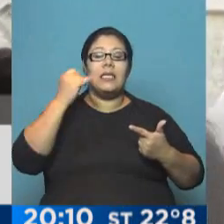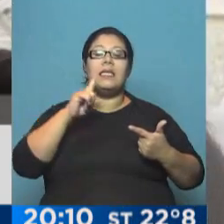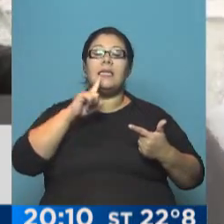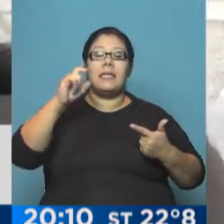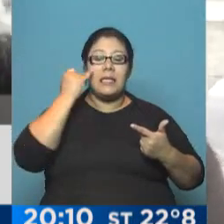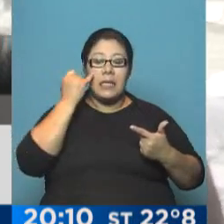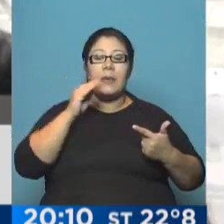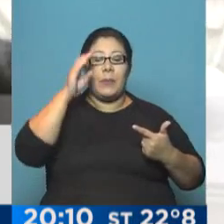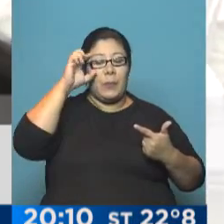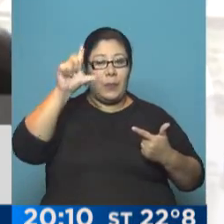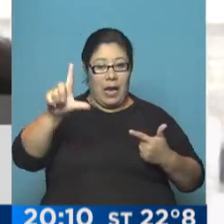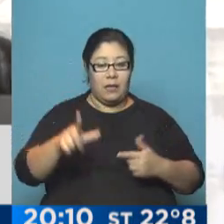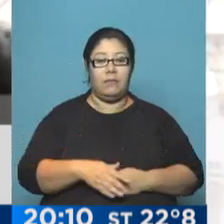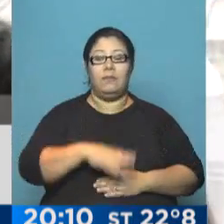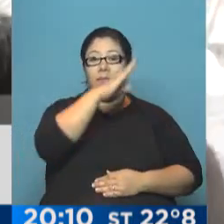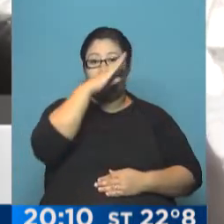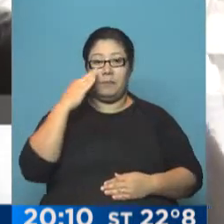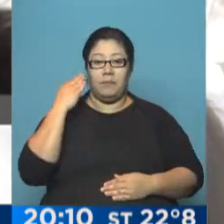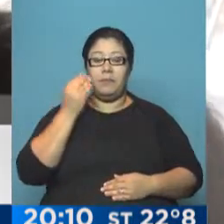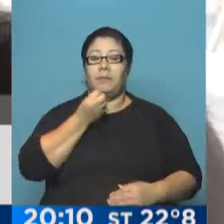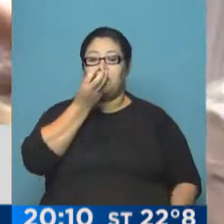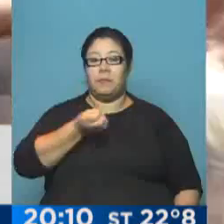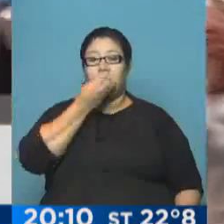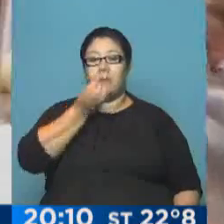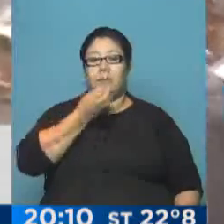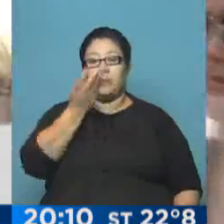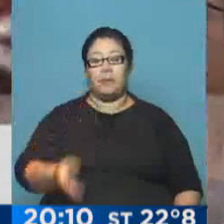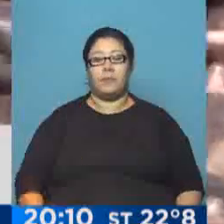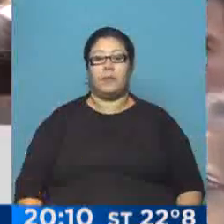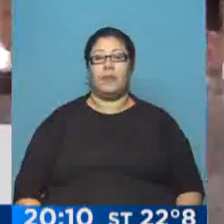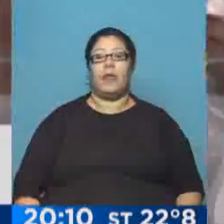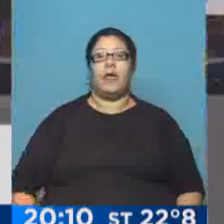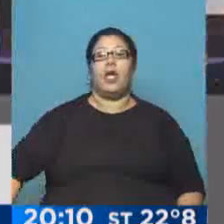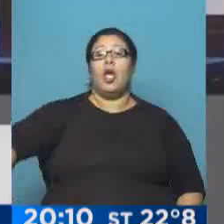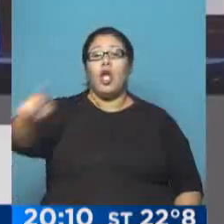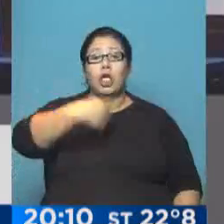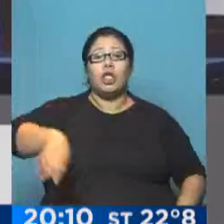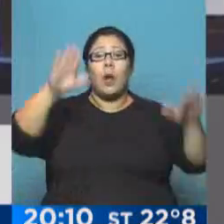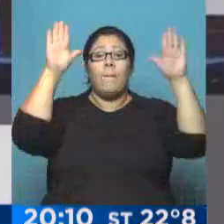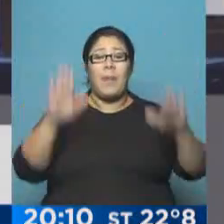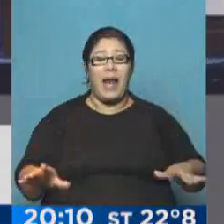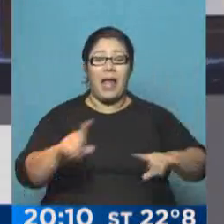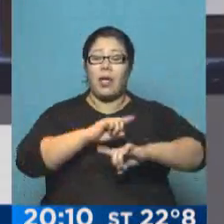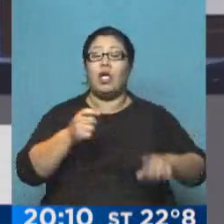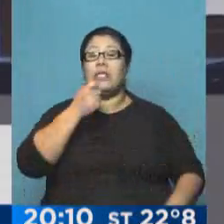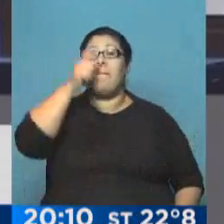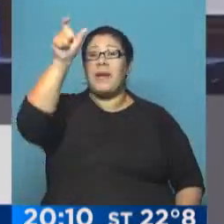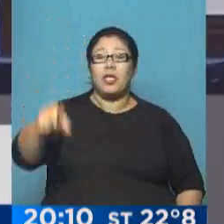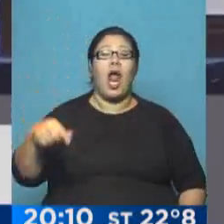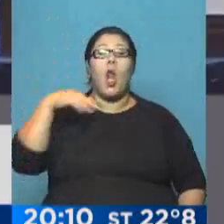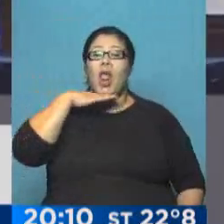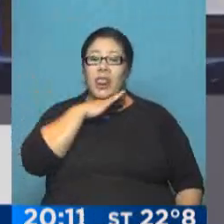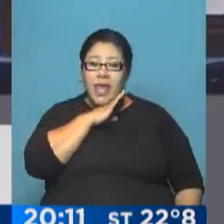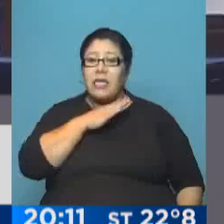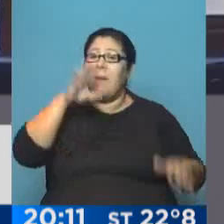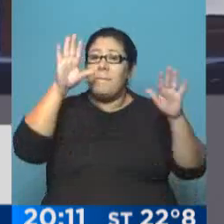obras. Estas son las palabras de Cristina Fernández. No nos detengamos en los que no entienden. Al